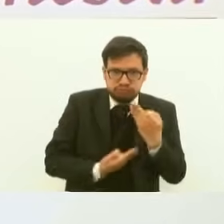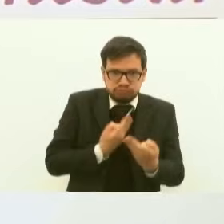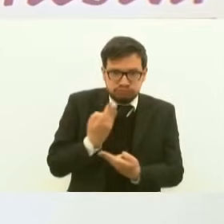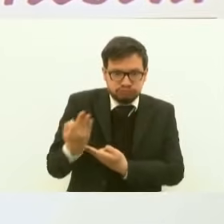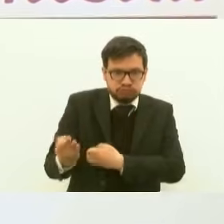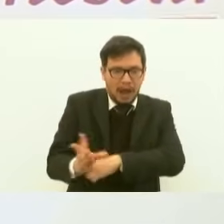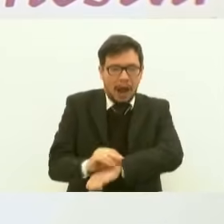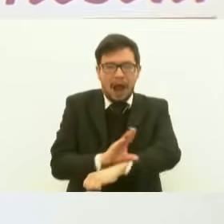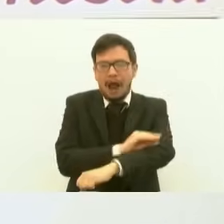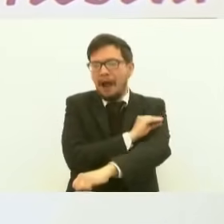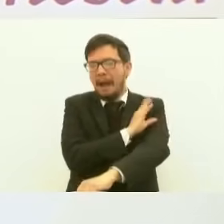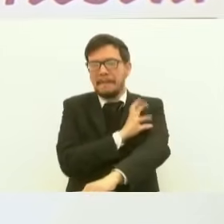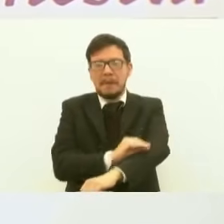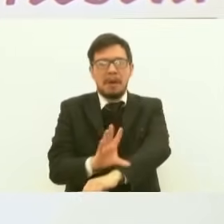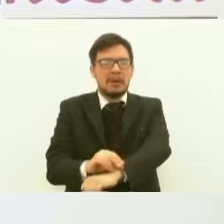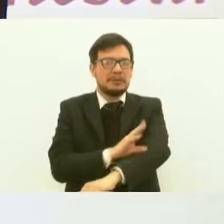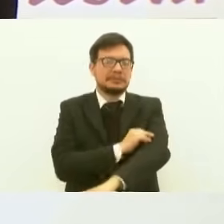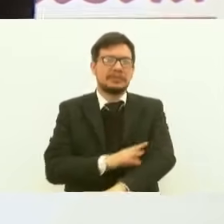ambulancias,